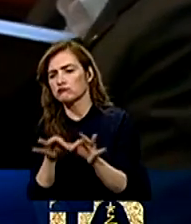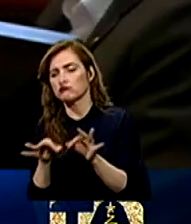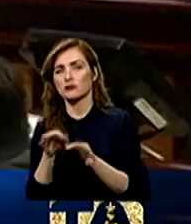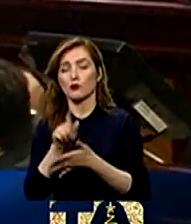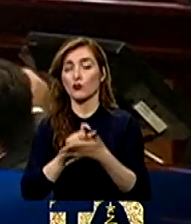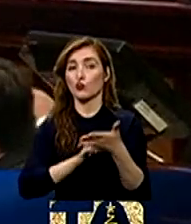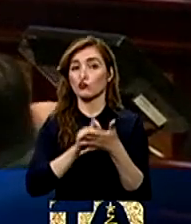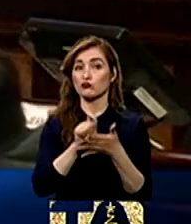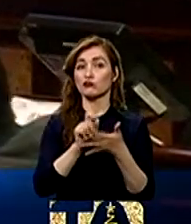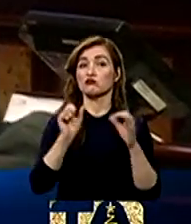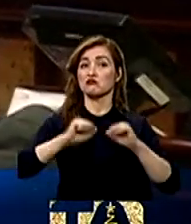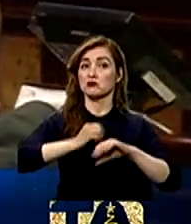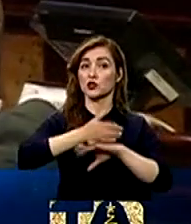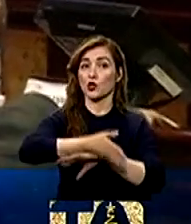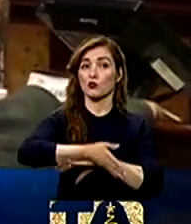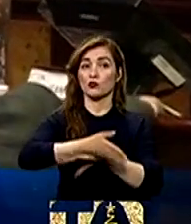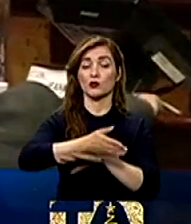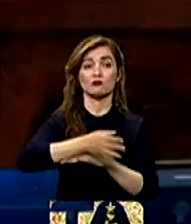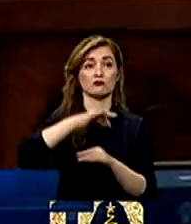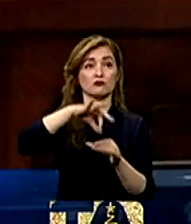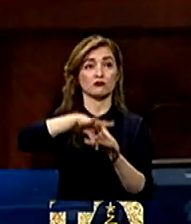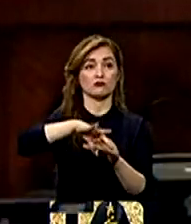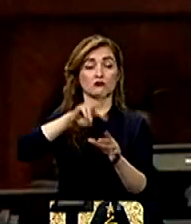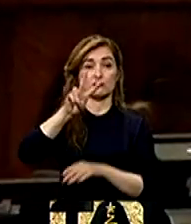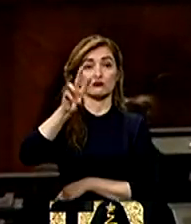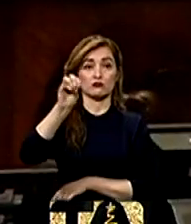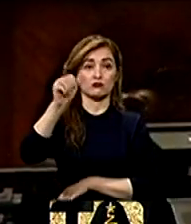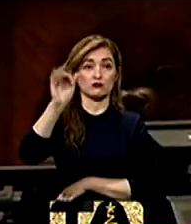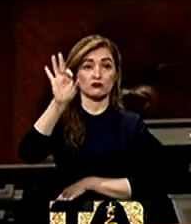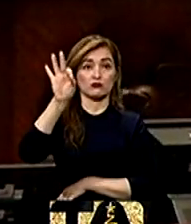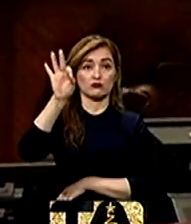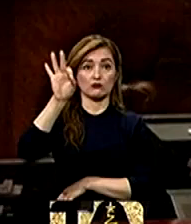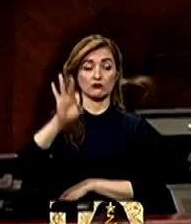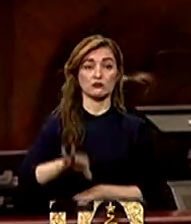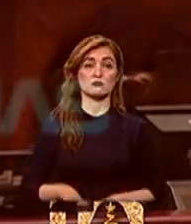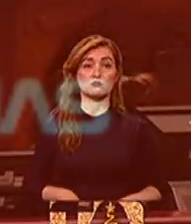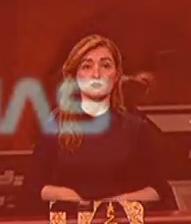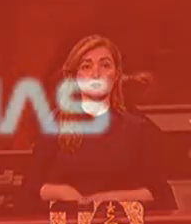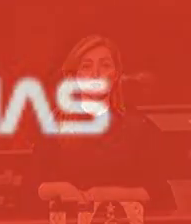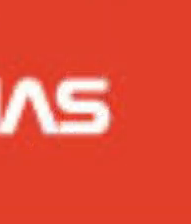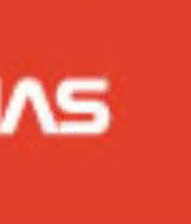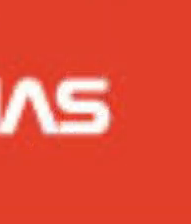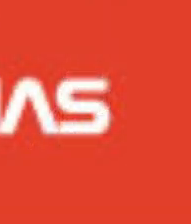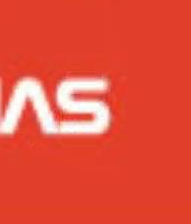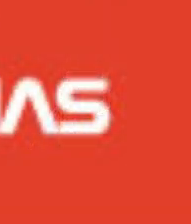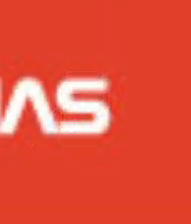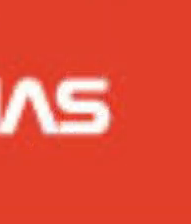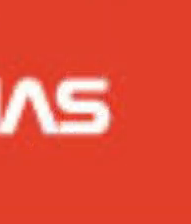aprobada en el Pleno luego de las elecciones seccionales. En Quito, Andrea Samaniego, 24 horas.